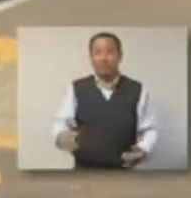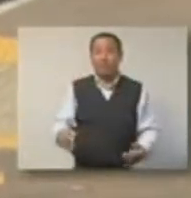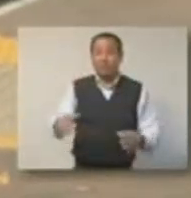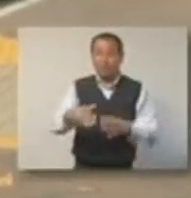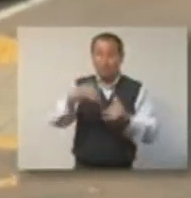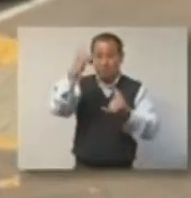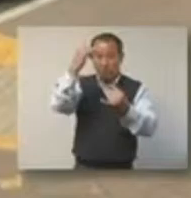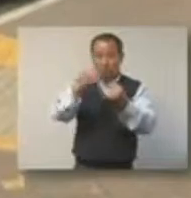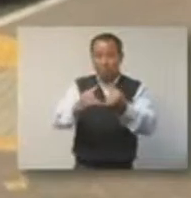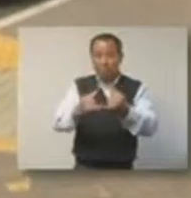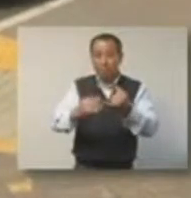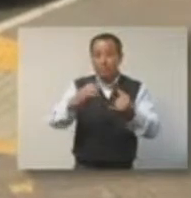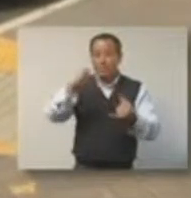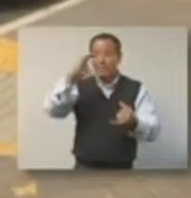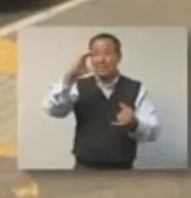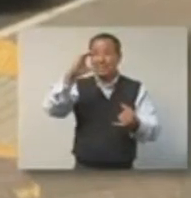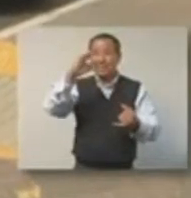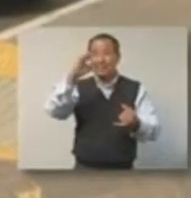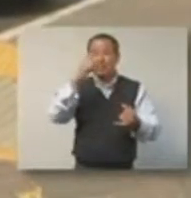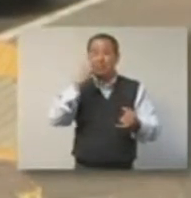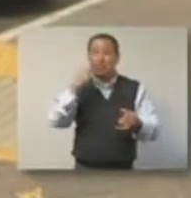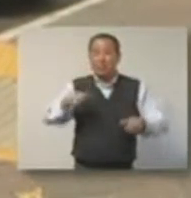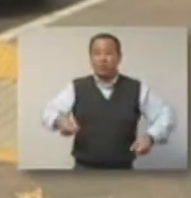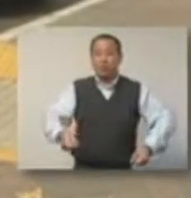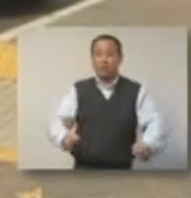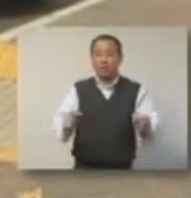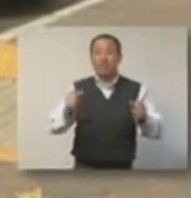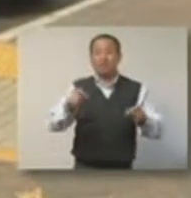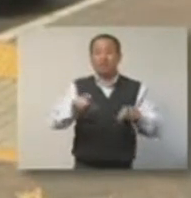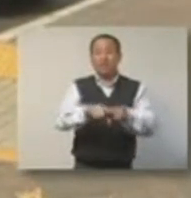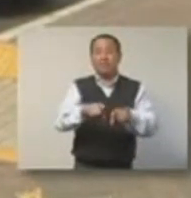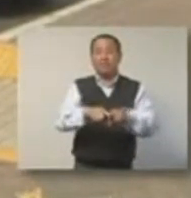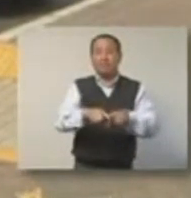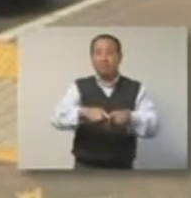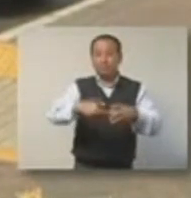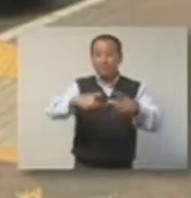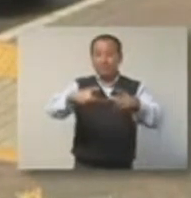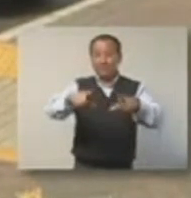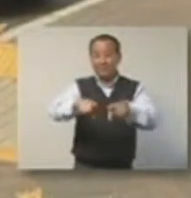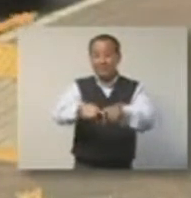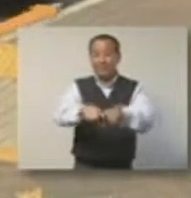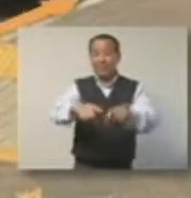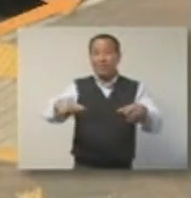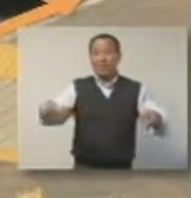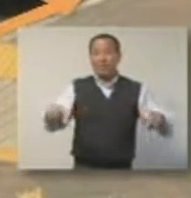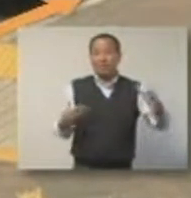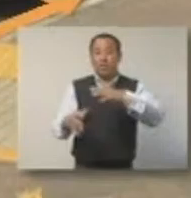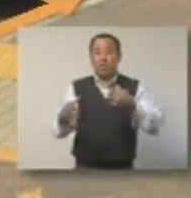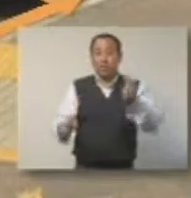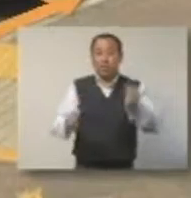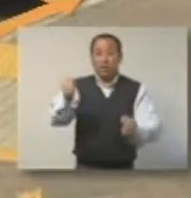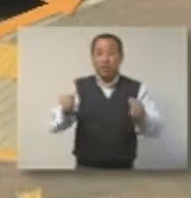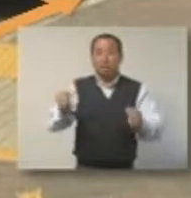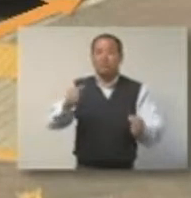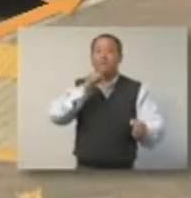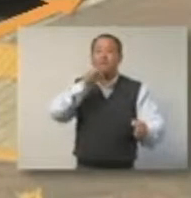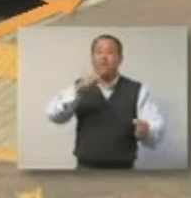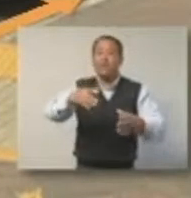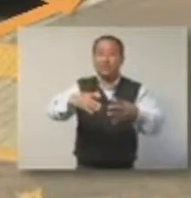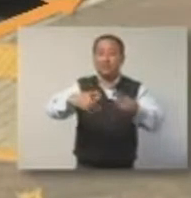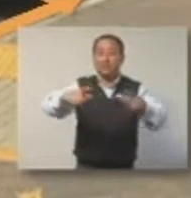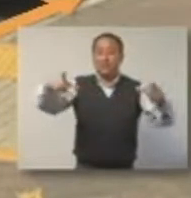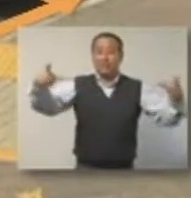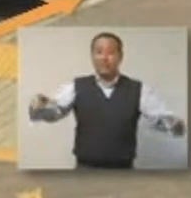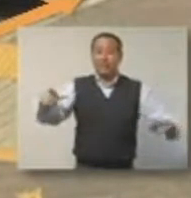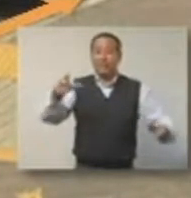Finalmente, César se dirige al estacionamiento. Estos espacios deben tener 3,80 metros de ancho para permitir el